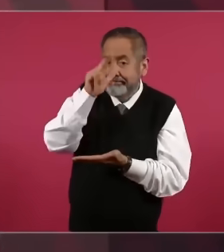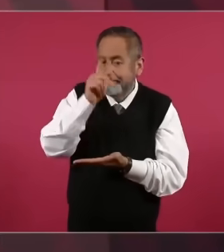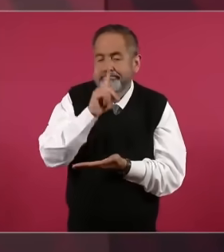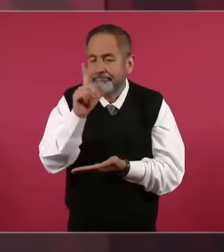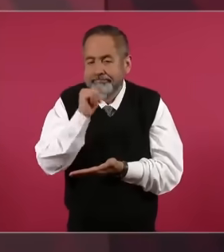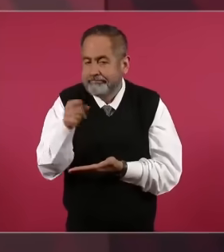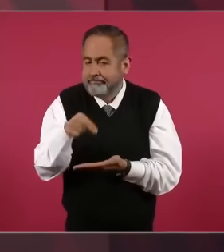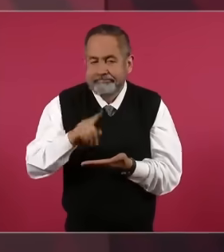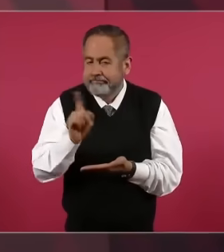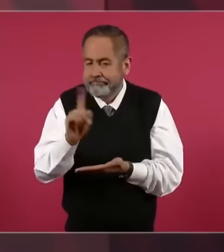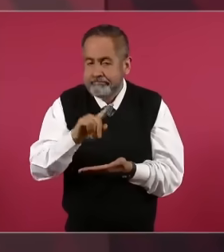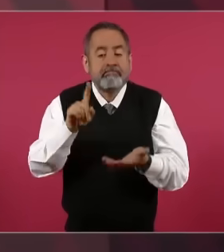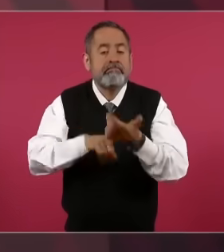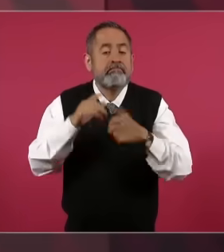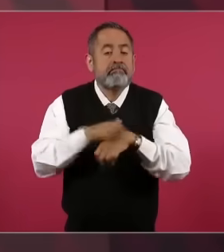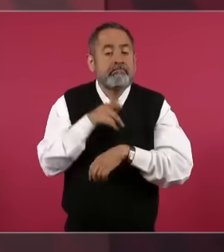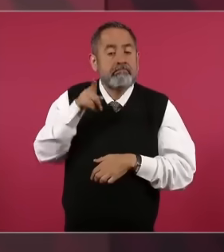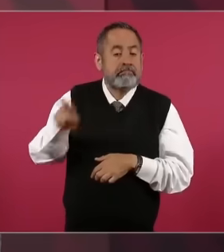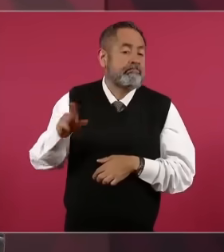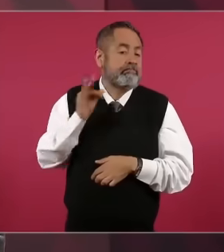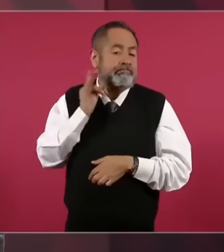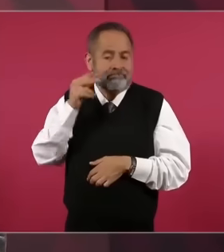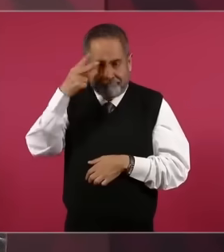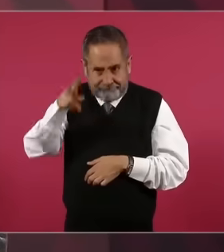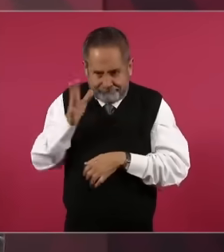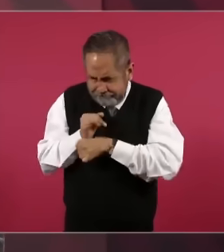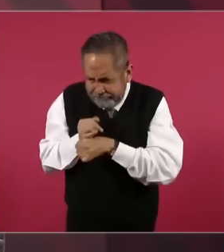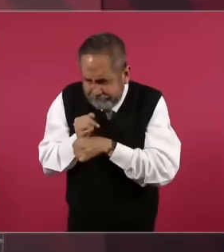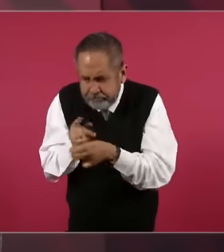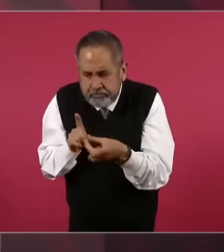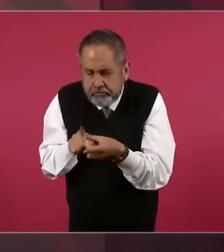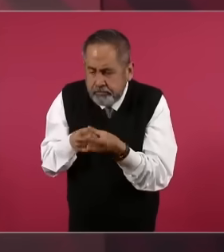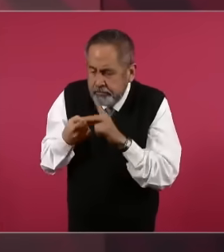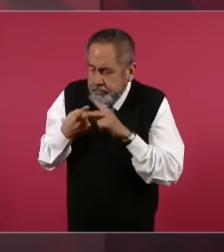porque la Fiscalía de México está haciendo